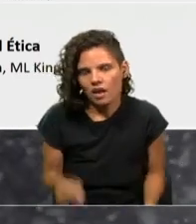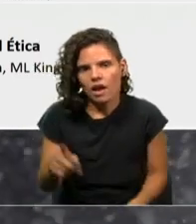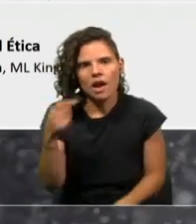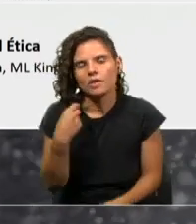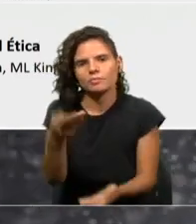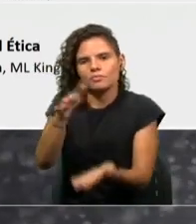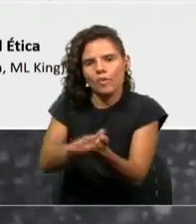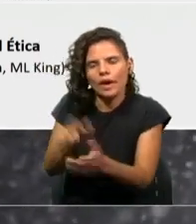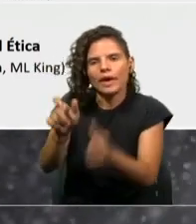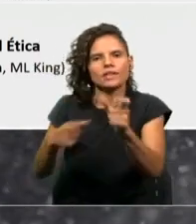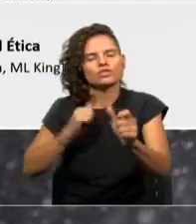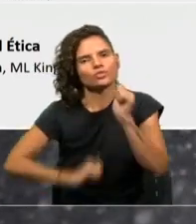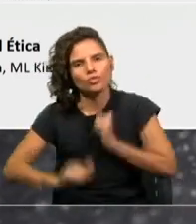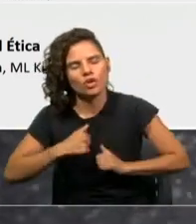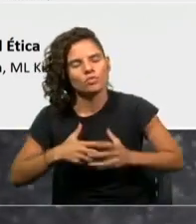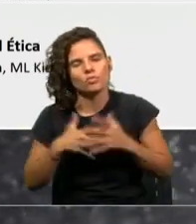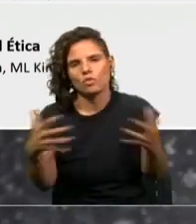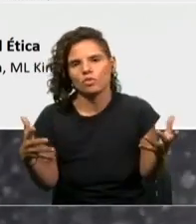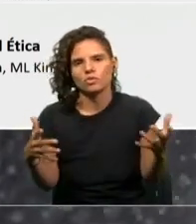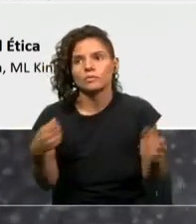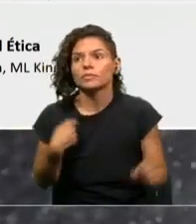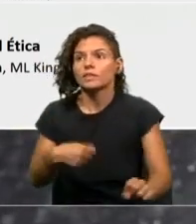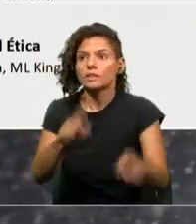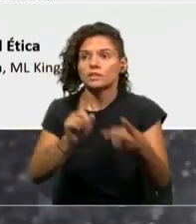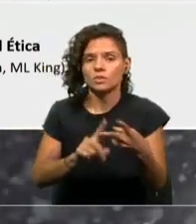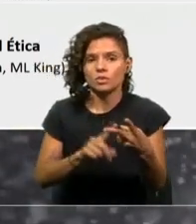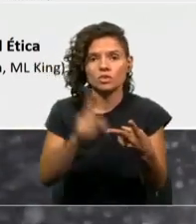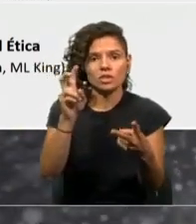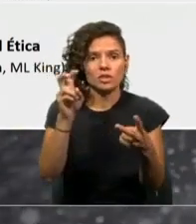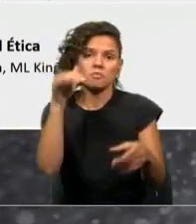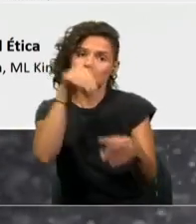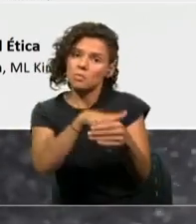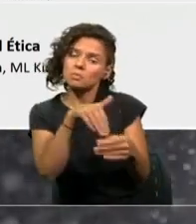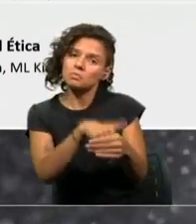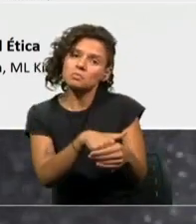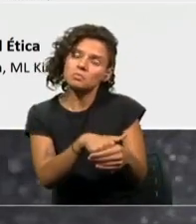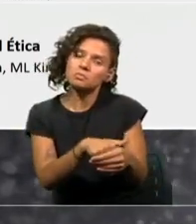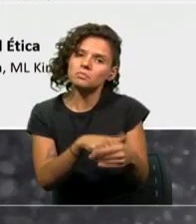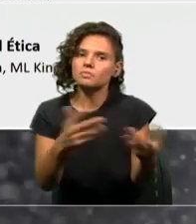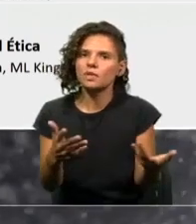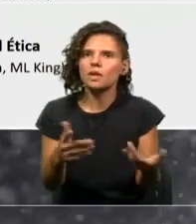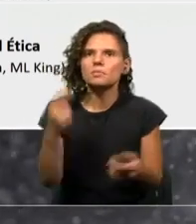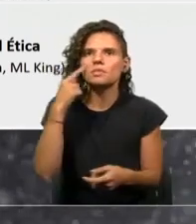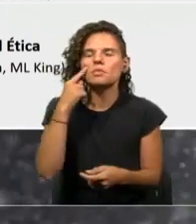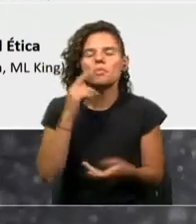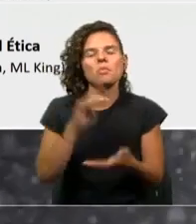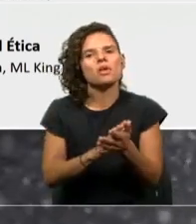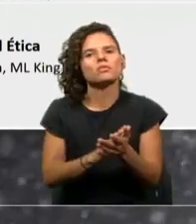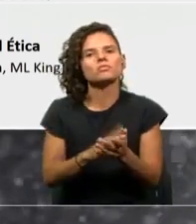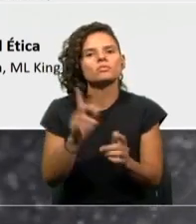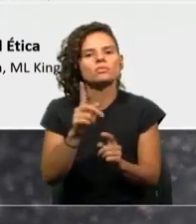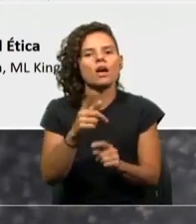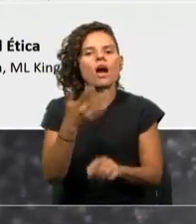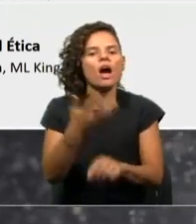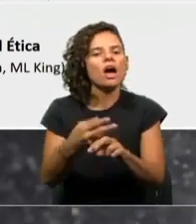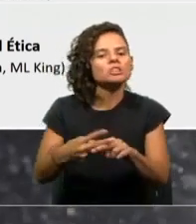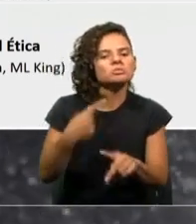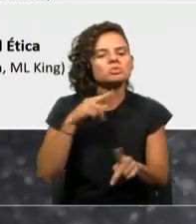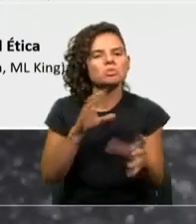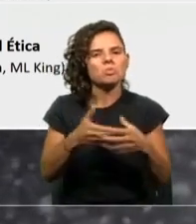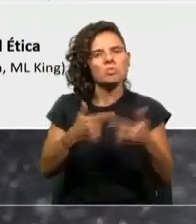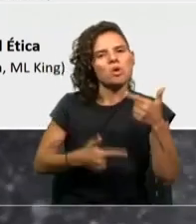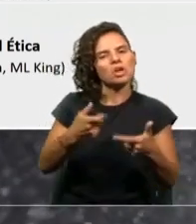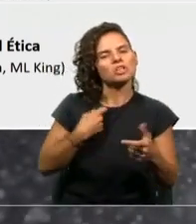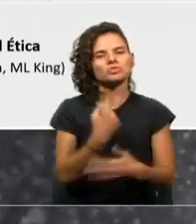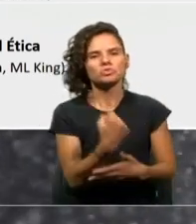etc. El segundo sistema es el de la votación. Pongamos que hacemos un partido solidarista y entonces queremos cambiar el